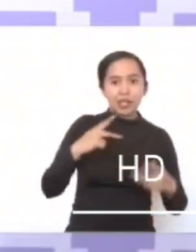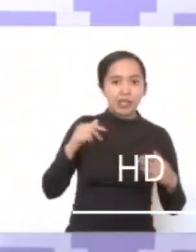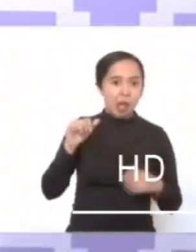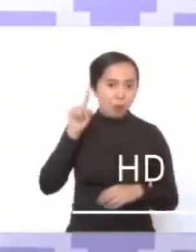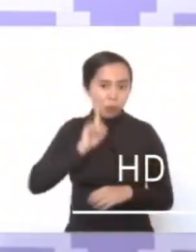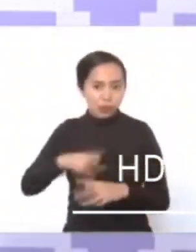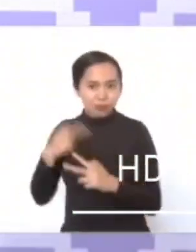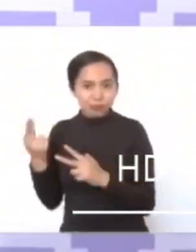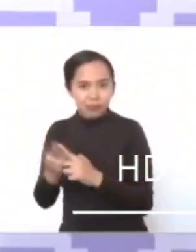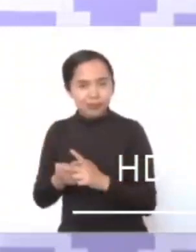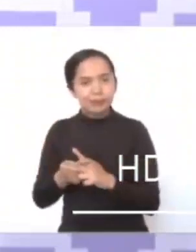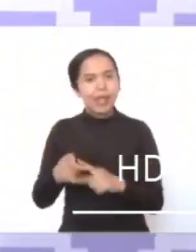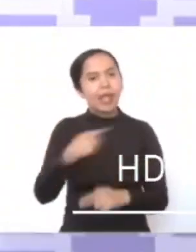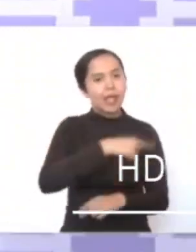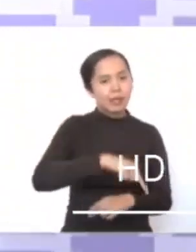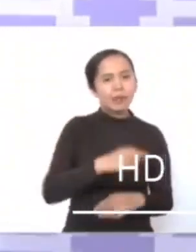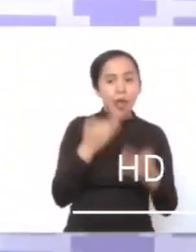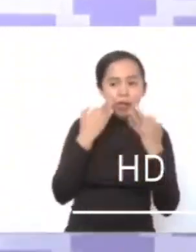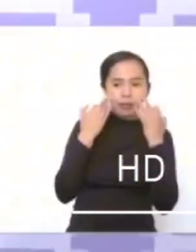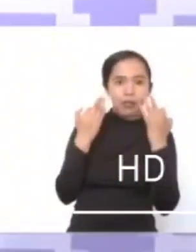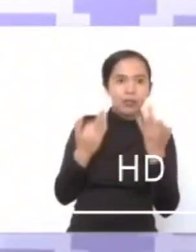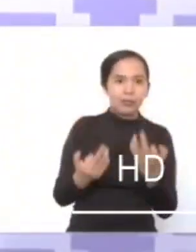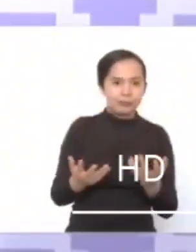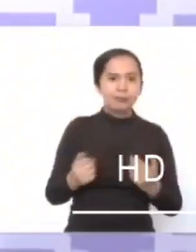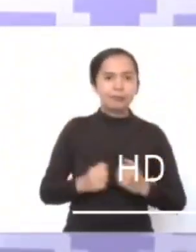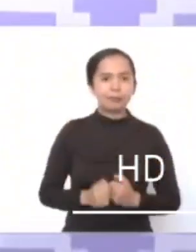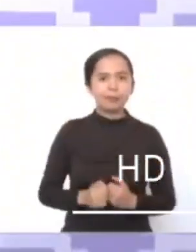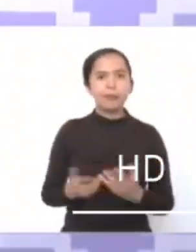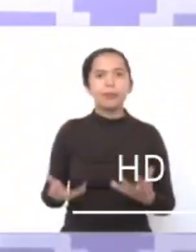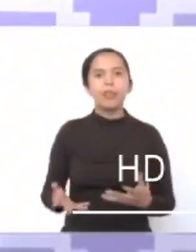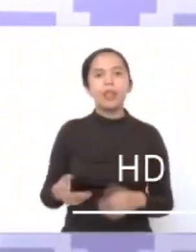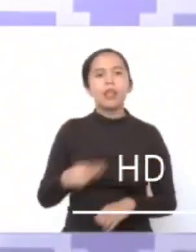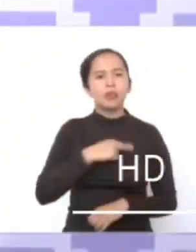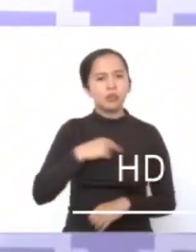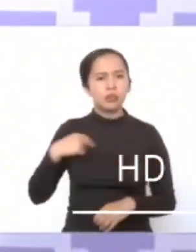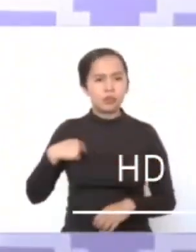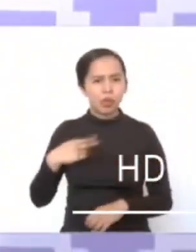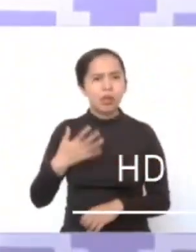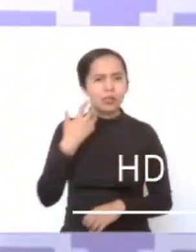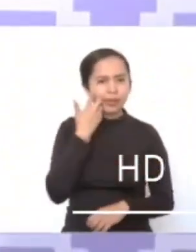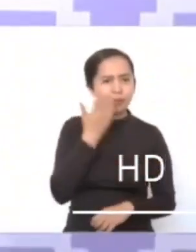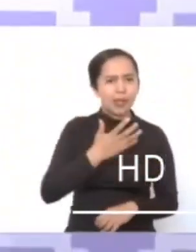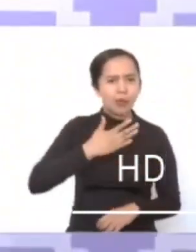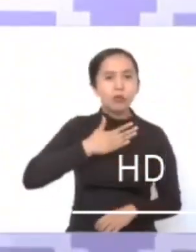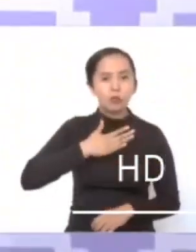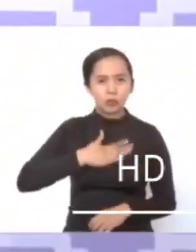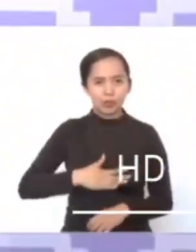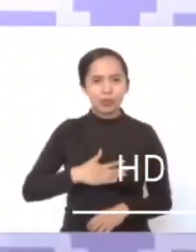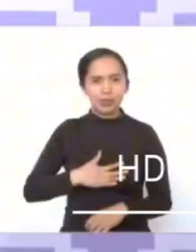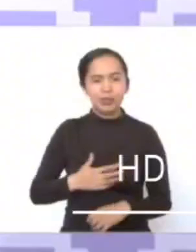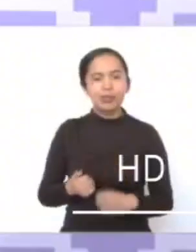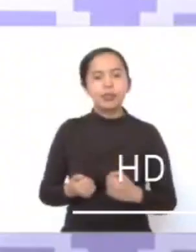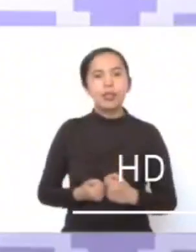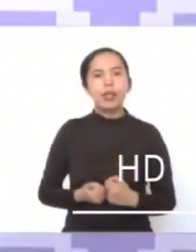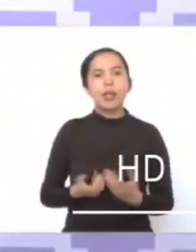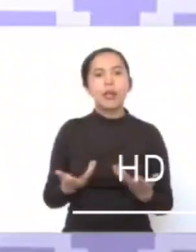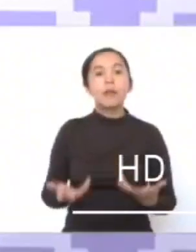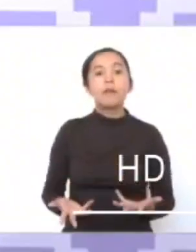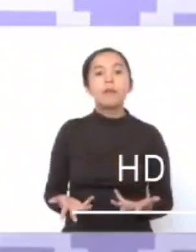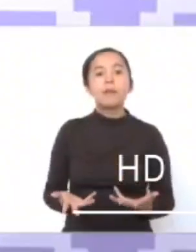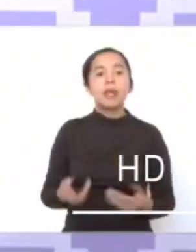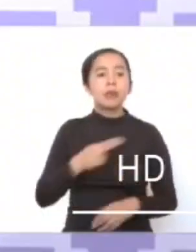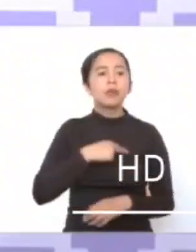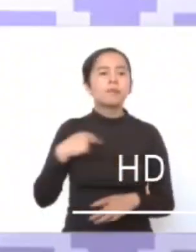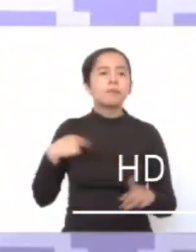mujer. La Fiscalía, en la búsqueda de justicia para las víctimas, nos hemos enfocado